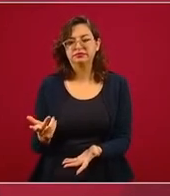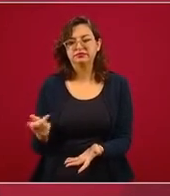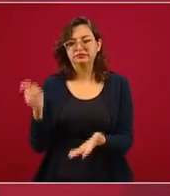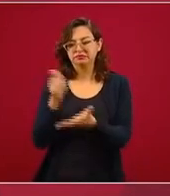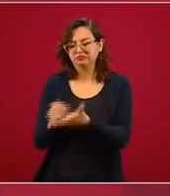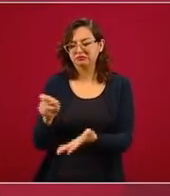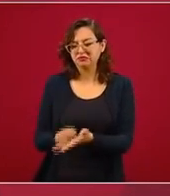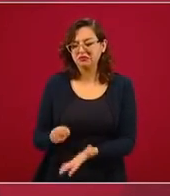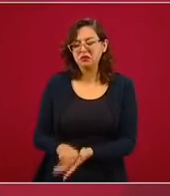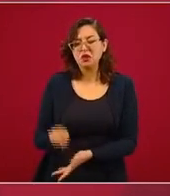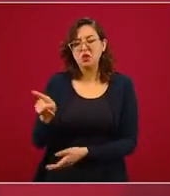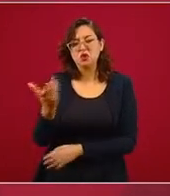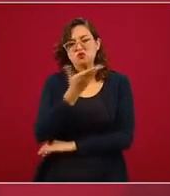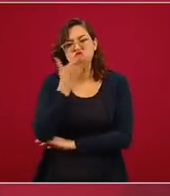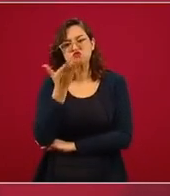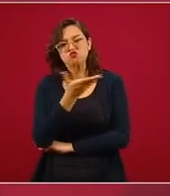costumbrista.